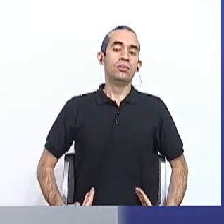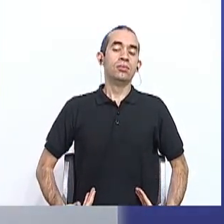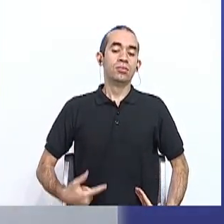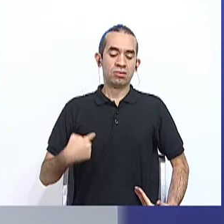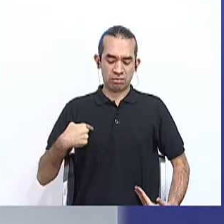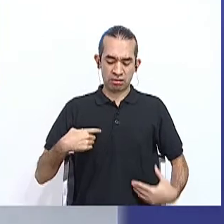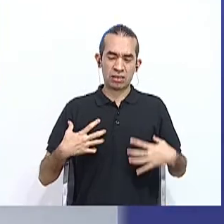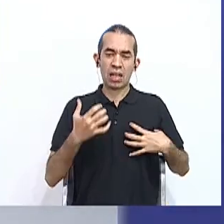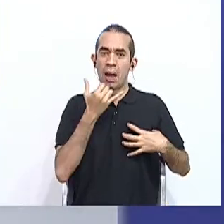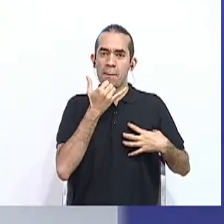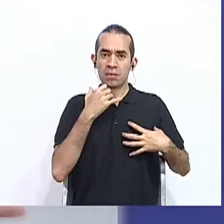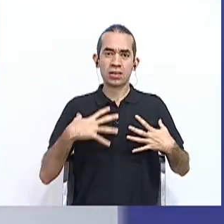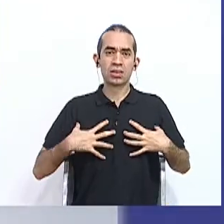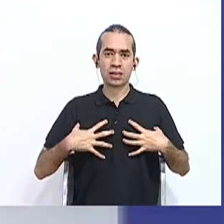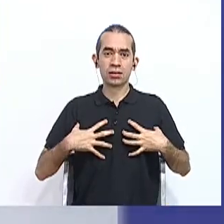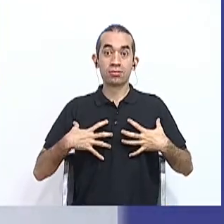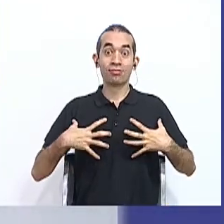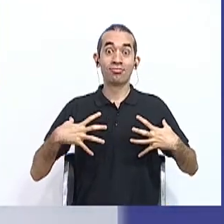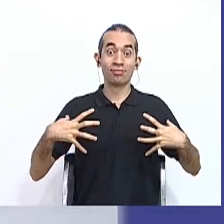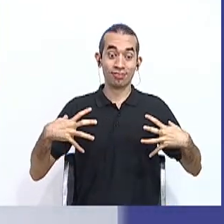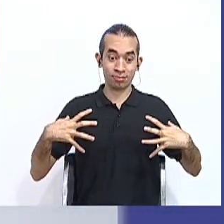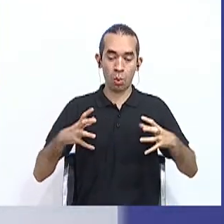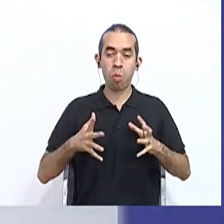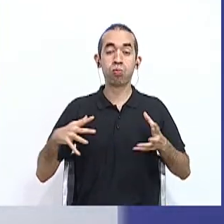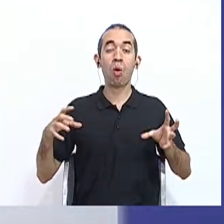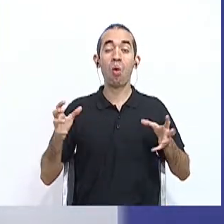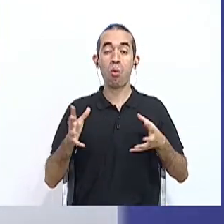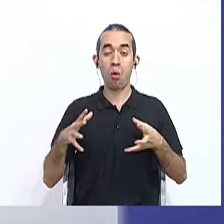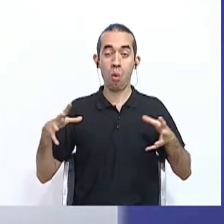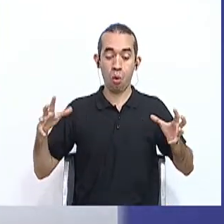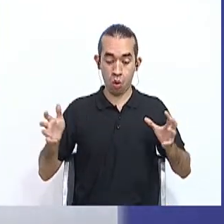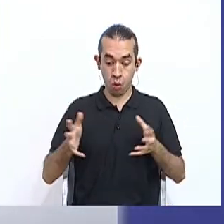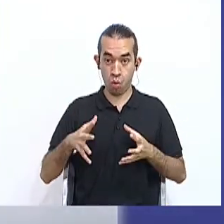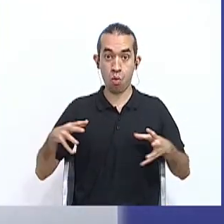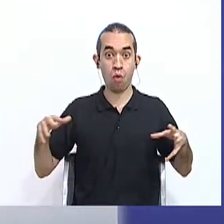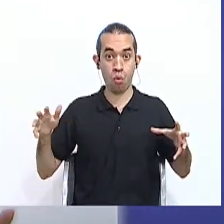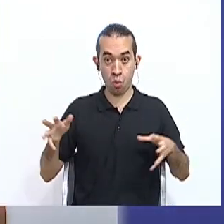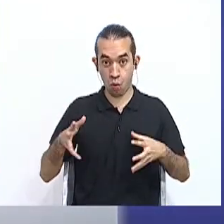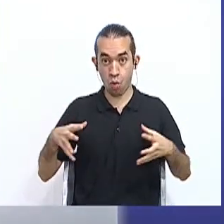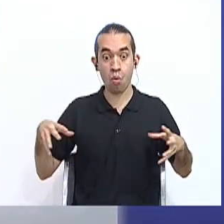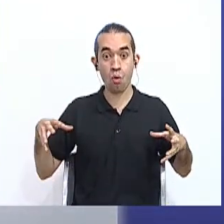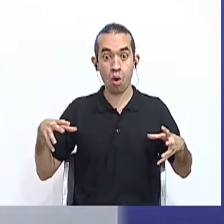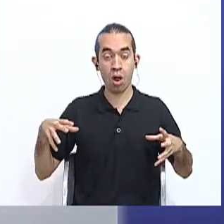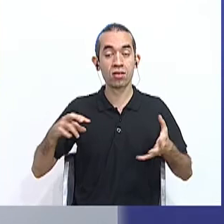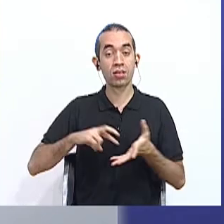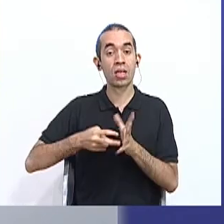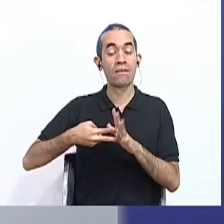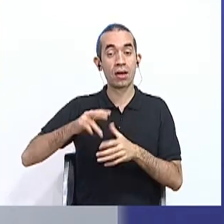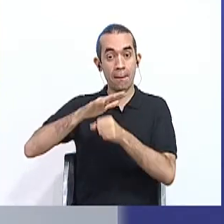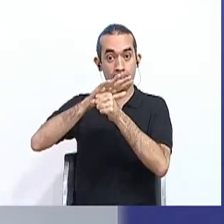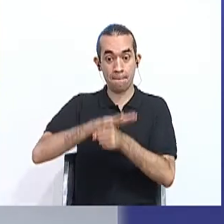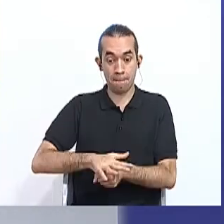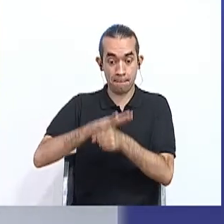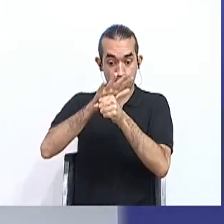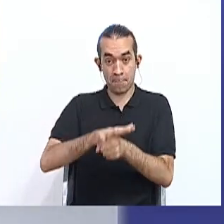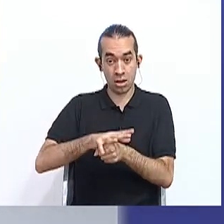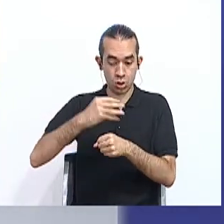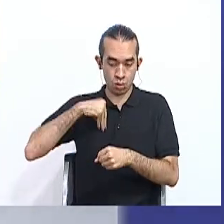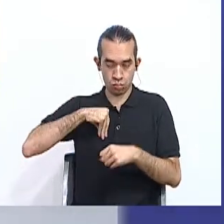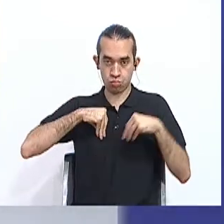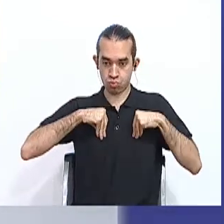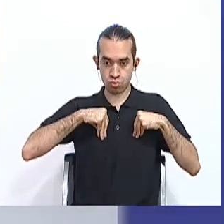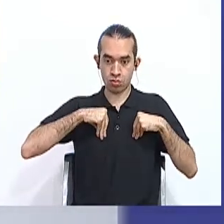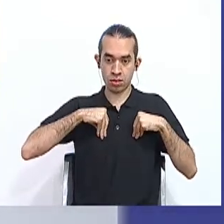pulmones? Aumenta. Si el volumen de nuestros pulmones aumenta, la presión del aire que tenemos en los